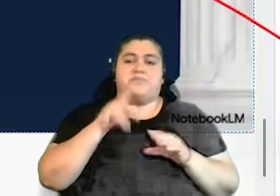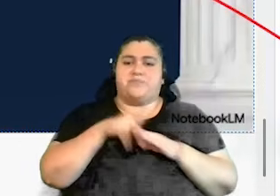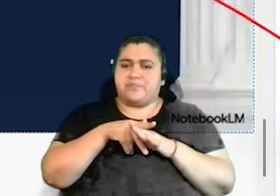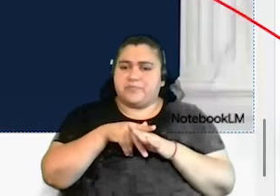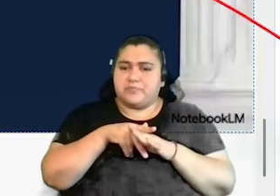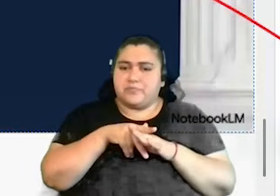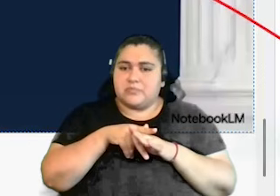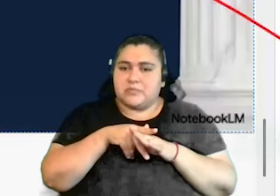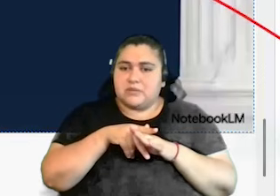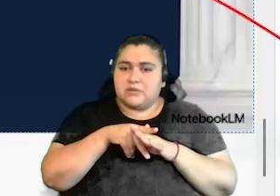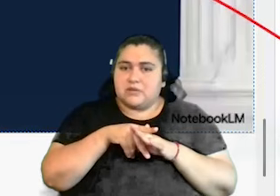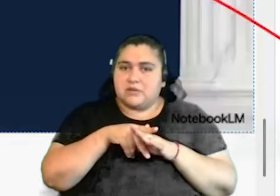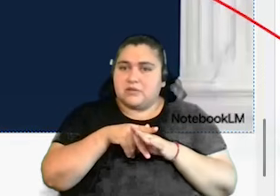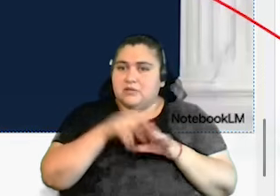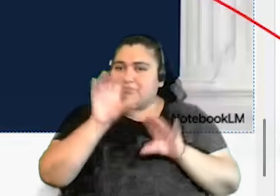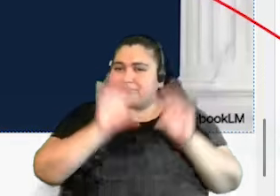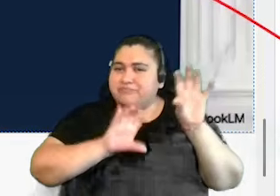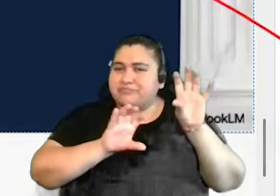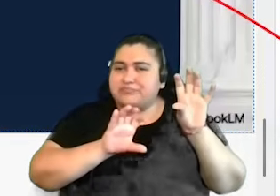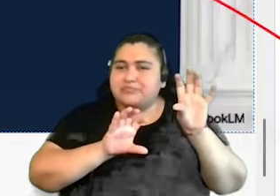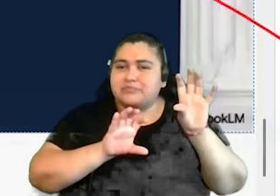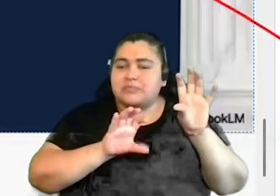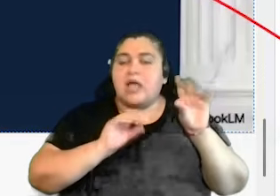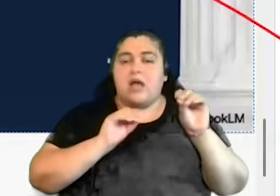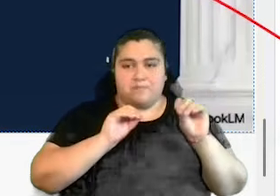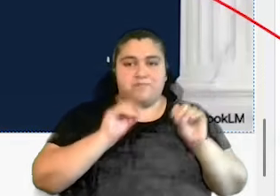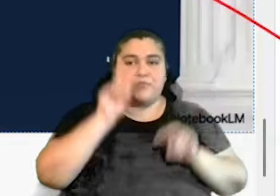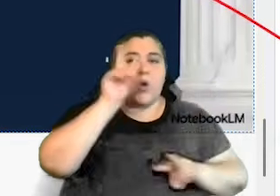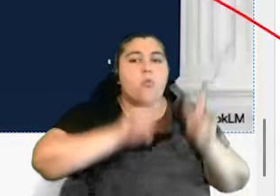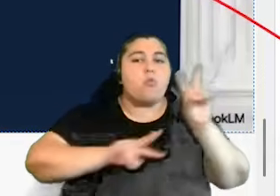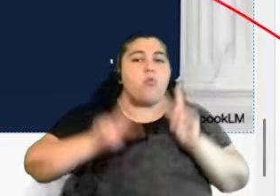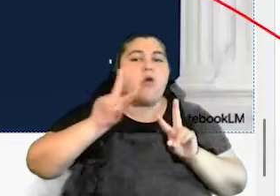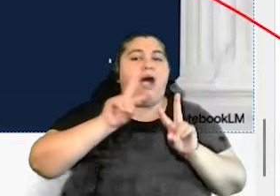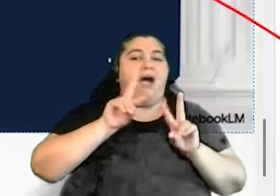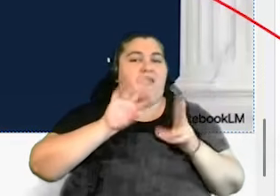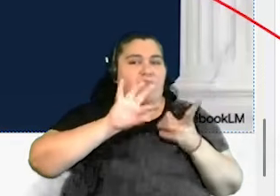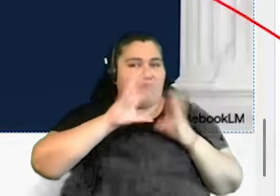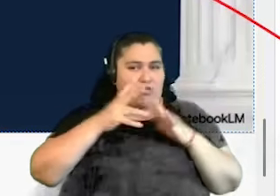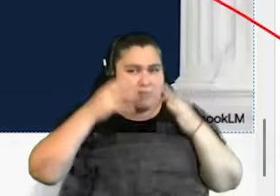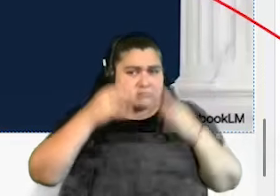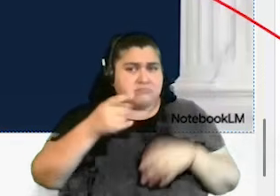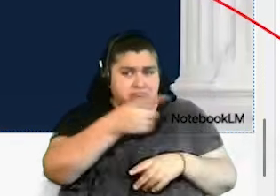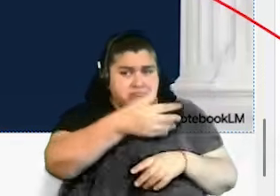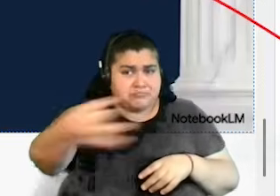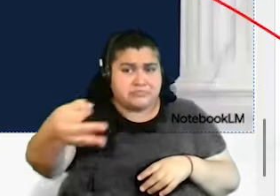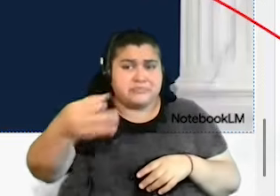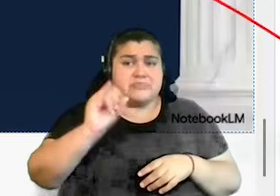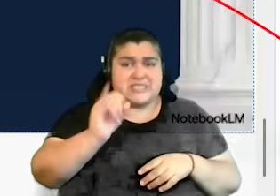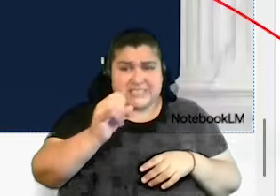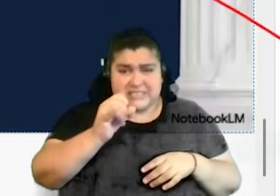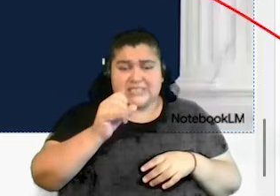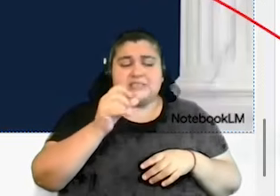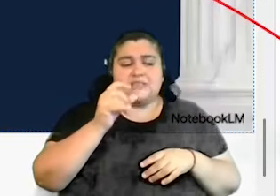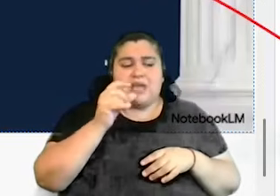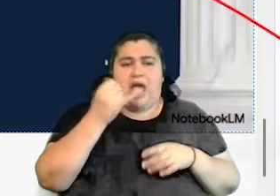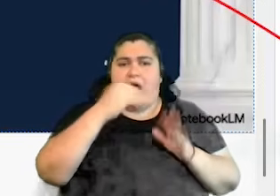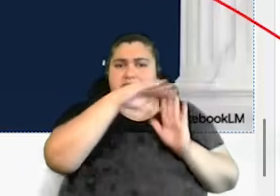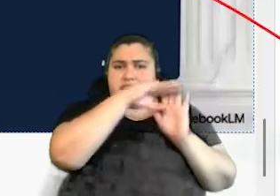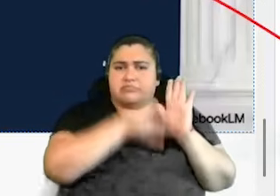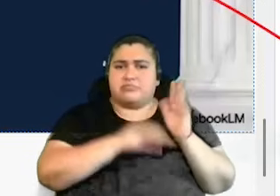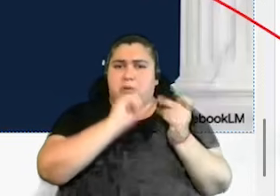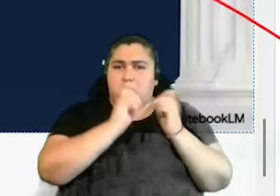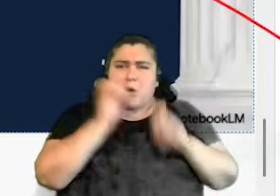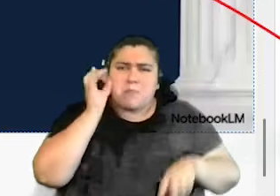Ay, se quedó trabado este. nuevas formas de hacer Bueno, nuestro trabajo. Es cierto lo que decís, se modificaron muchísimo, ¿se sigue cortando?